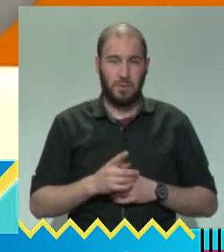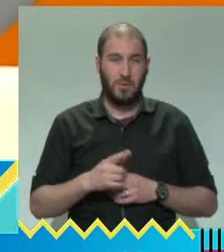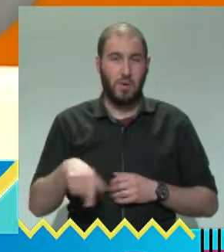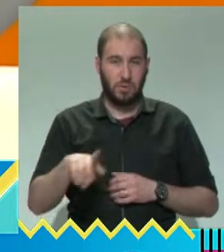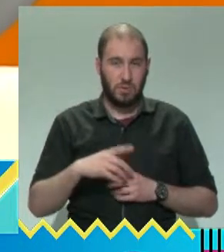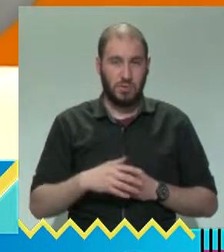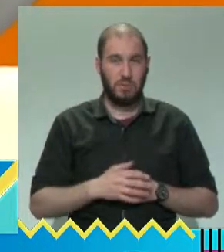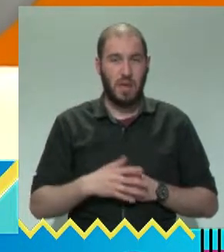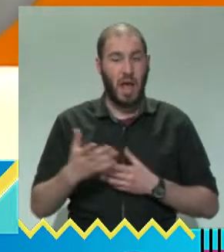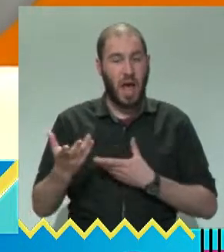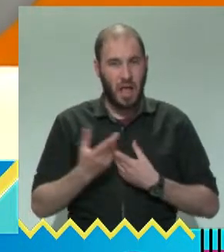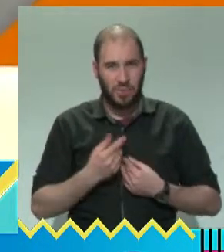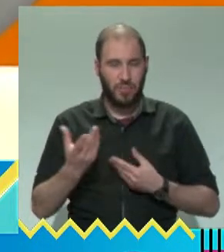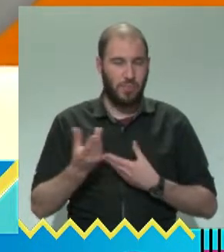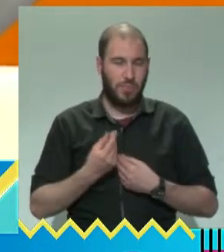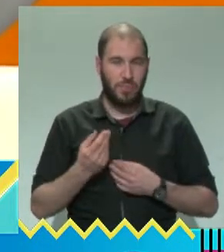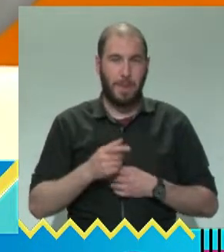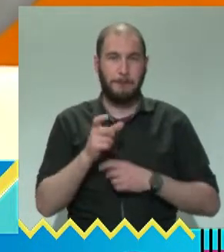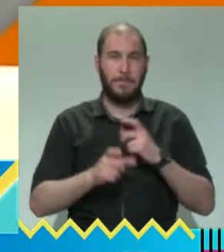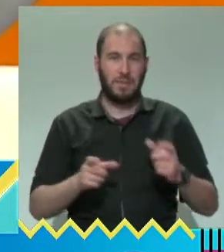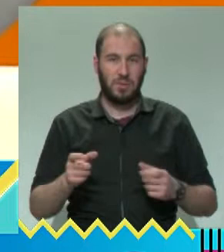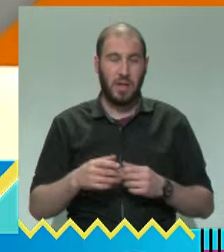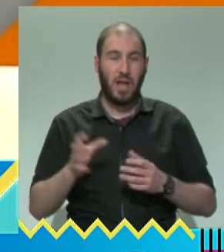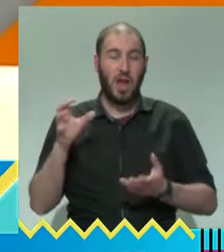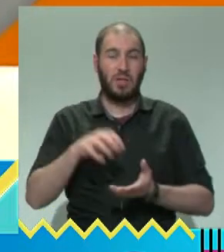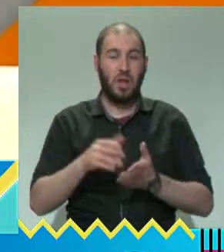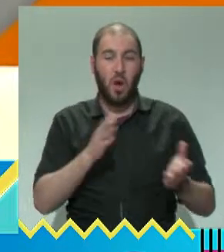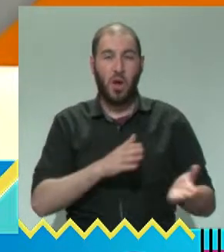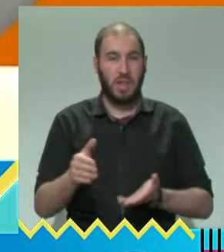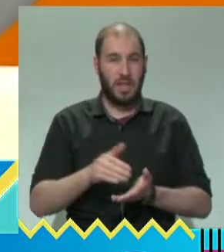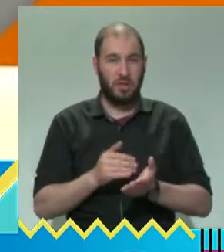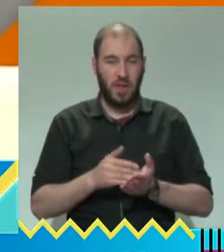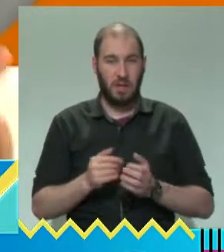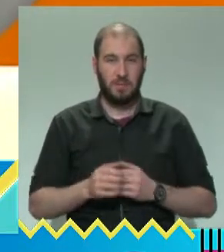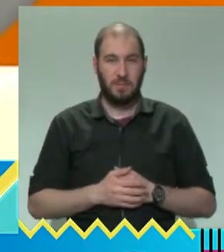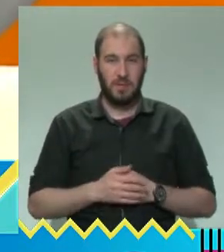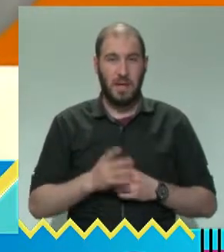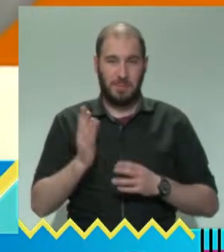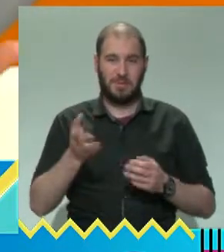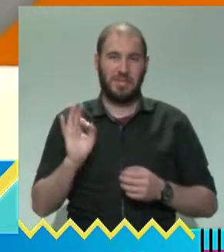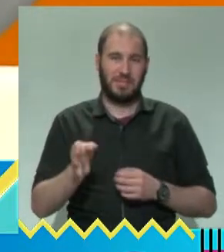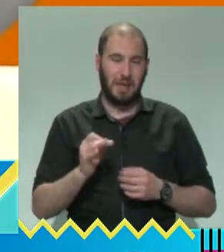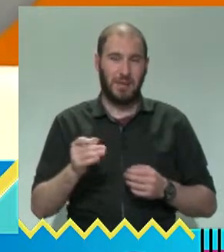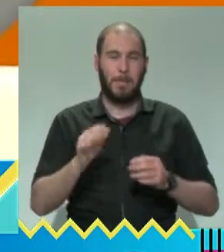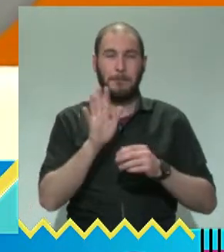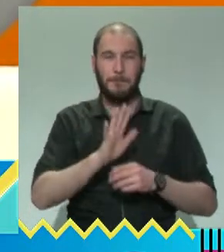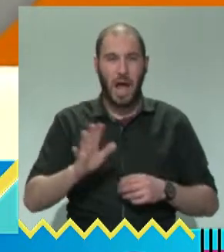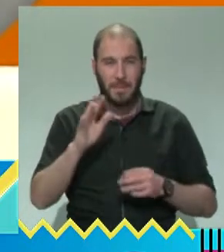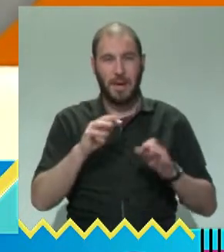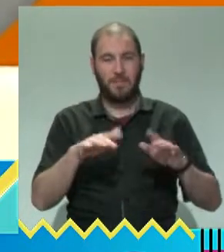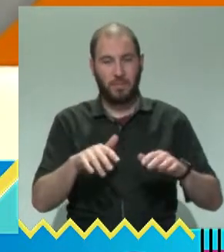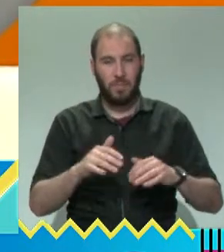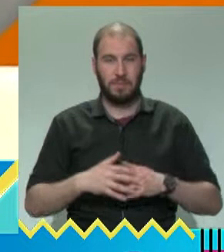están ayudando muchísimo la gente de la Agencia de Ordenamiento Territorial, especialistas en cartografía, en